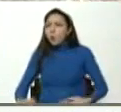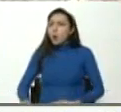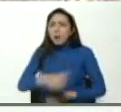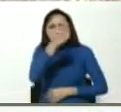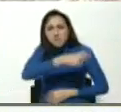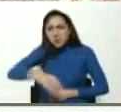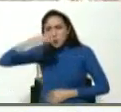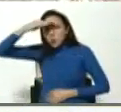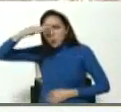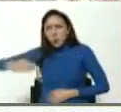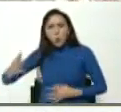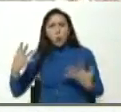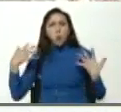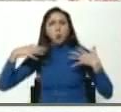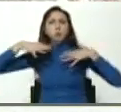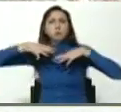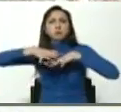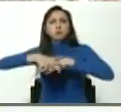oficiales